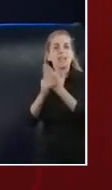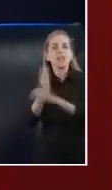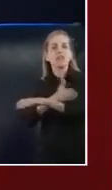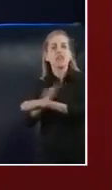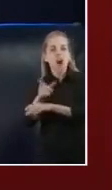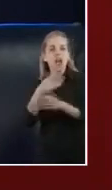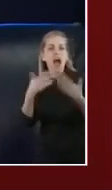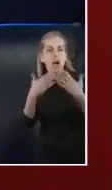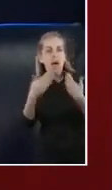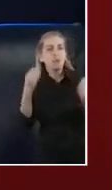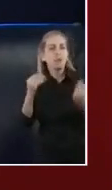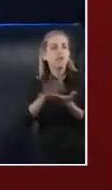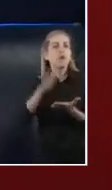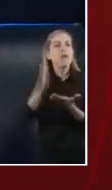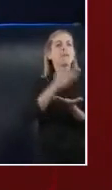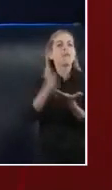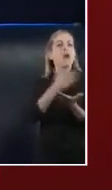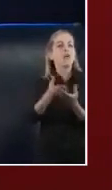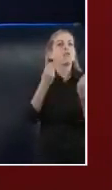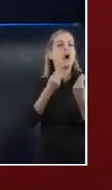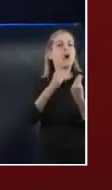nuevas, importaciones nuevas de insumos. Ahí estamos escuchando al ministro de Economía, Enrique Baquier.